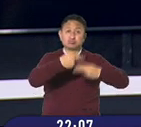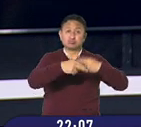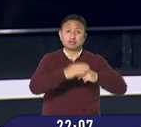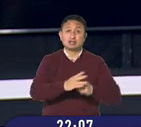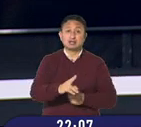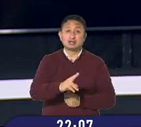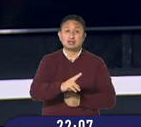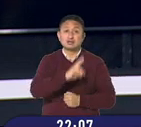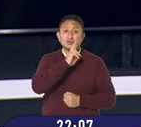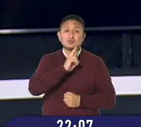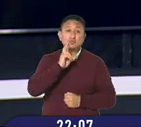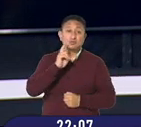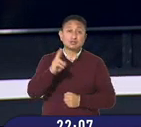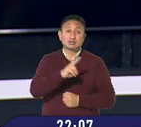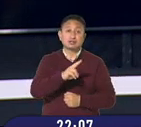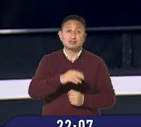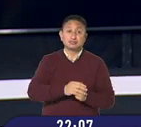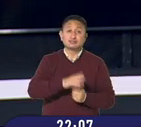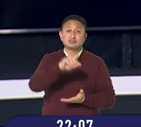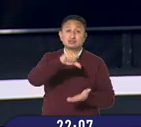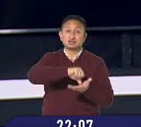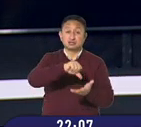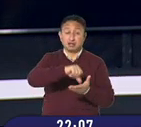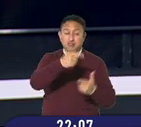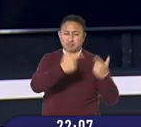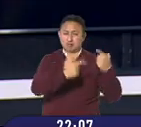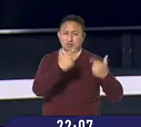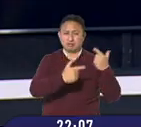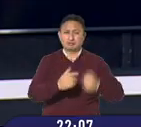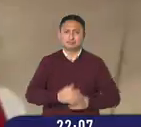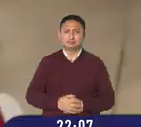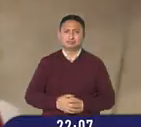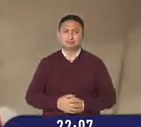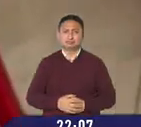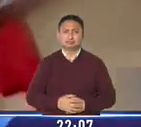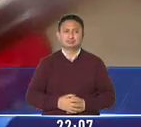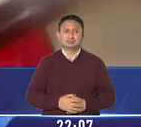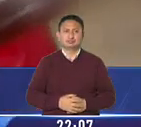comidas en pleno centro de la ciudad donde ocurrió el hecho.